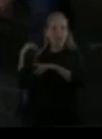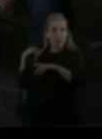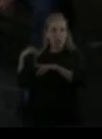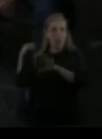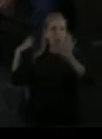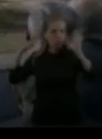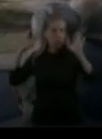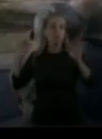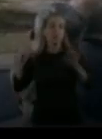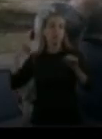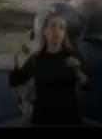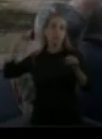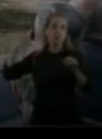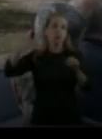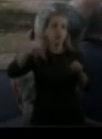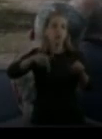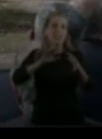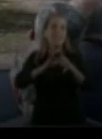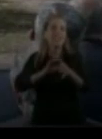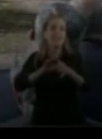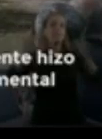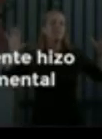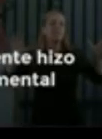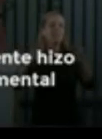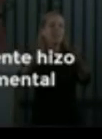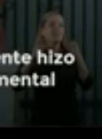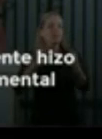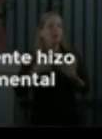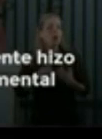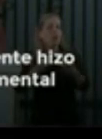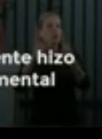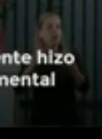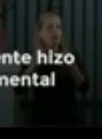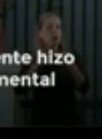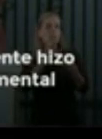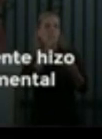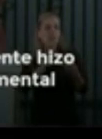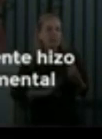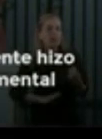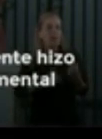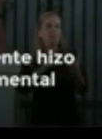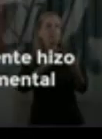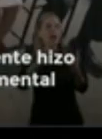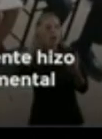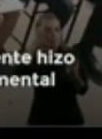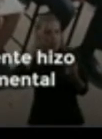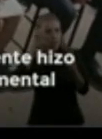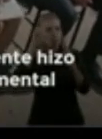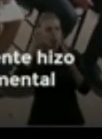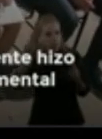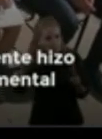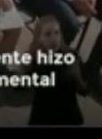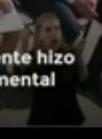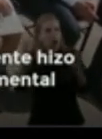En el proceso de nuestra independencia se forjó una unidad que requirió de mucho esfuerzo, de paciencia, de respeto en la